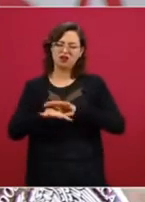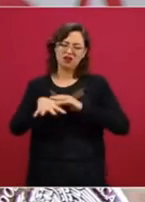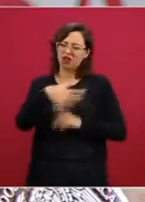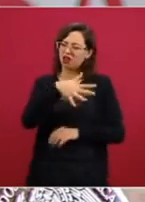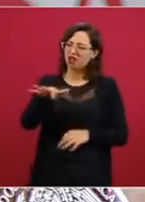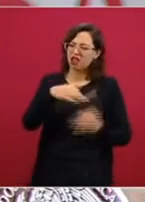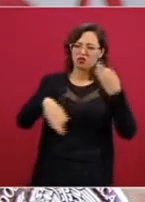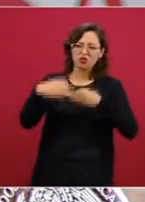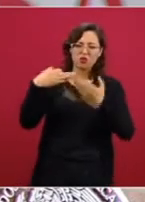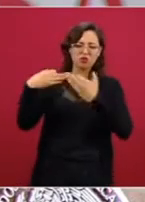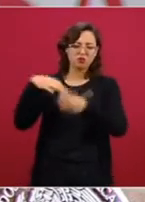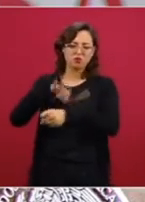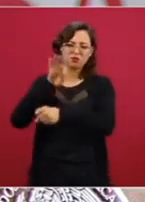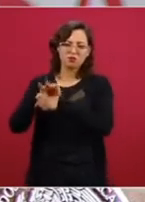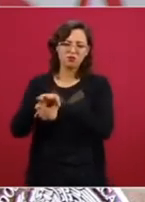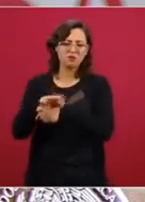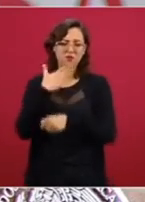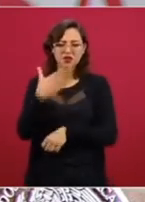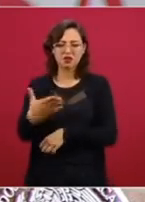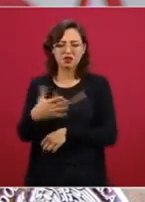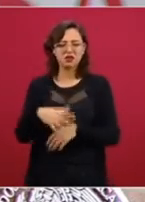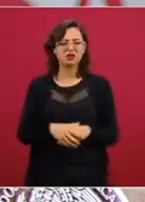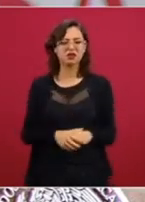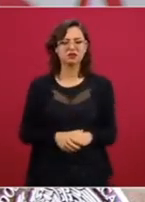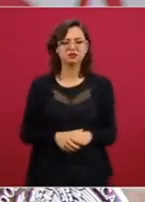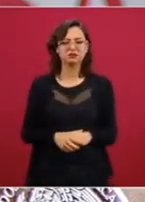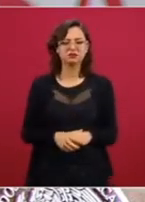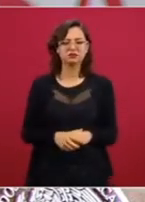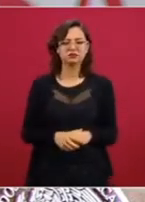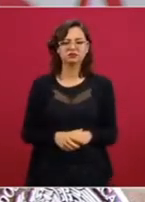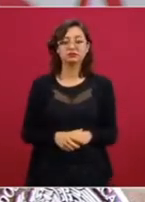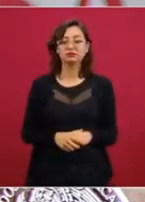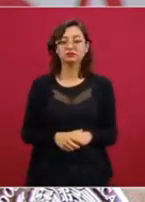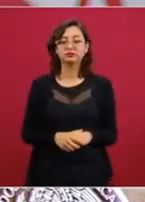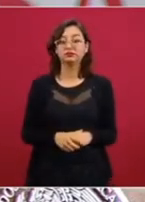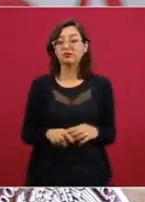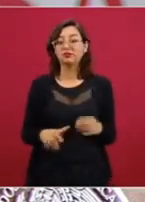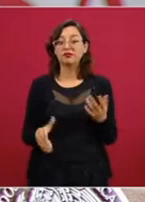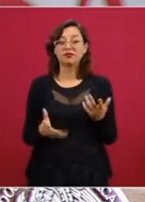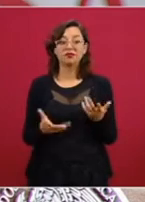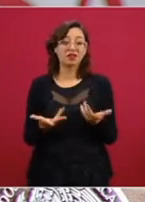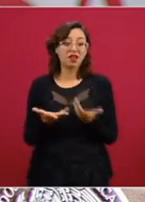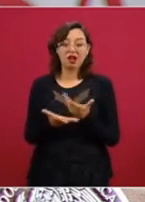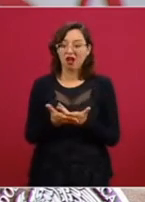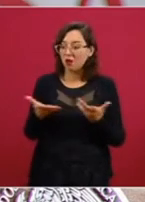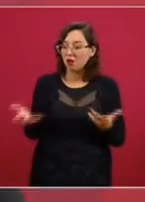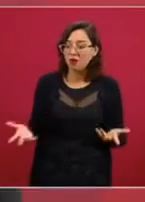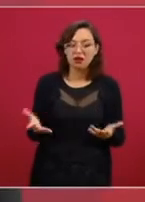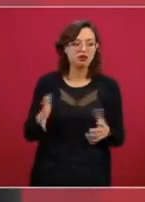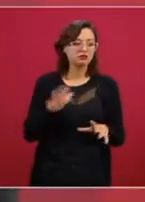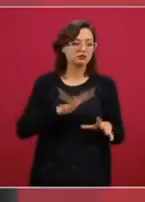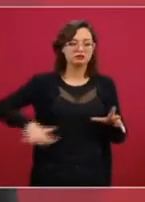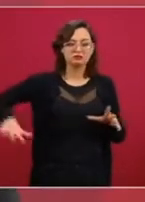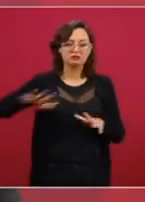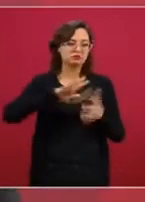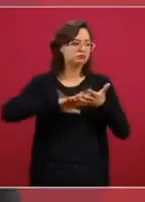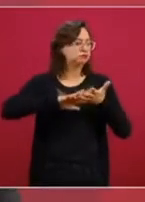Si hubo ahora descomposición social, fue